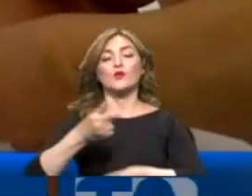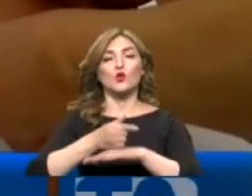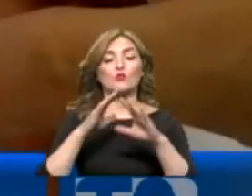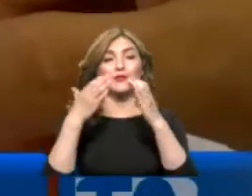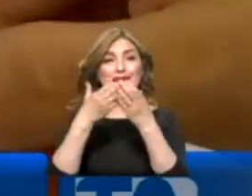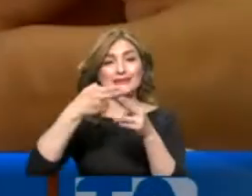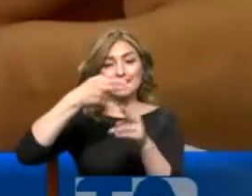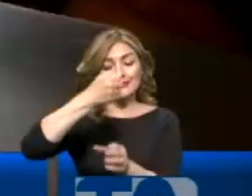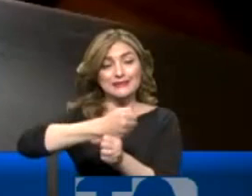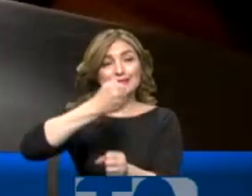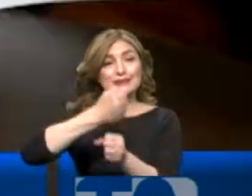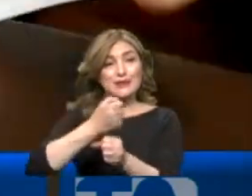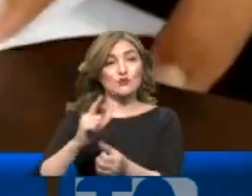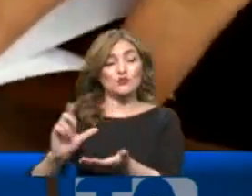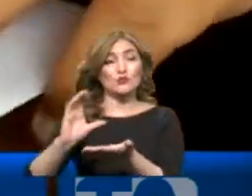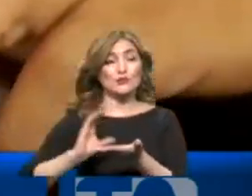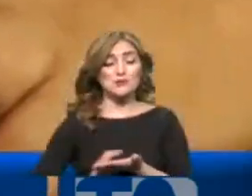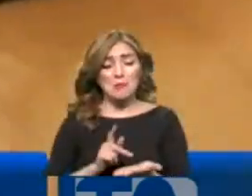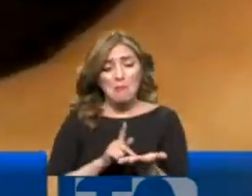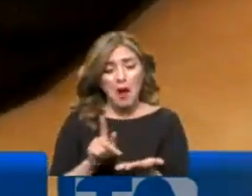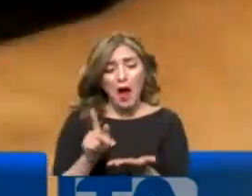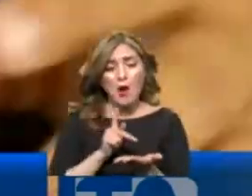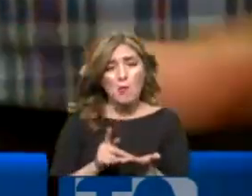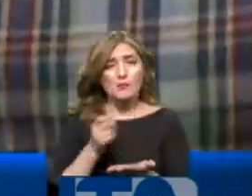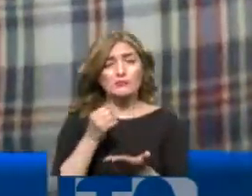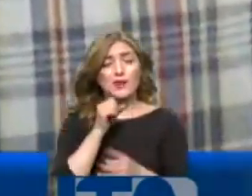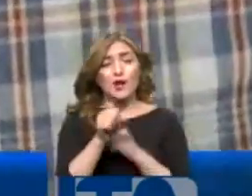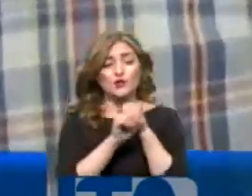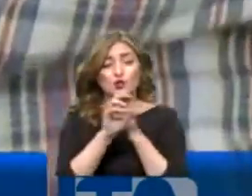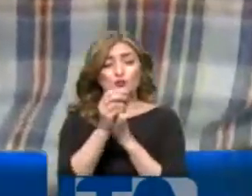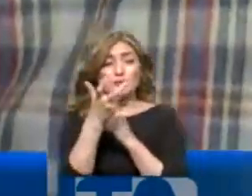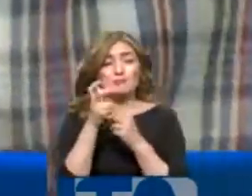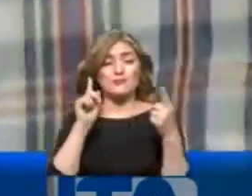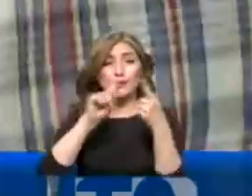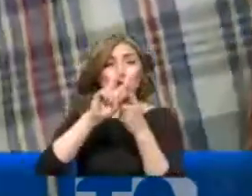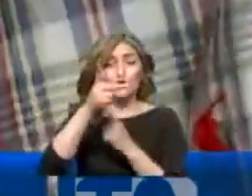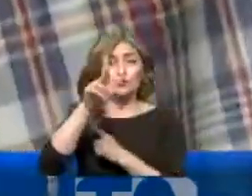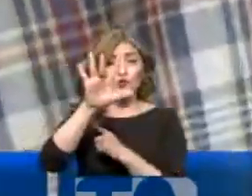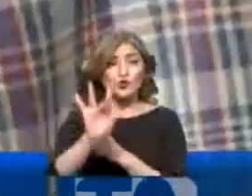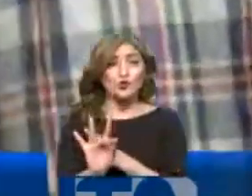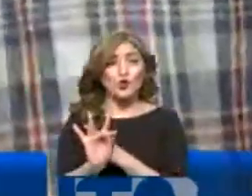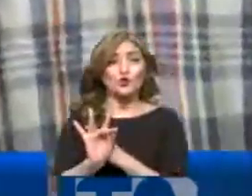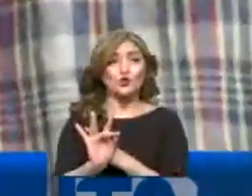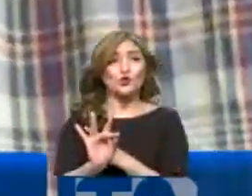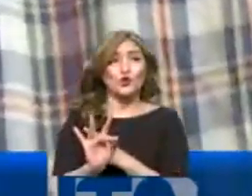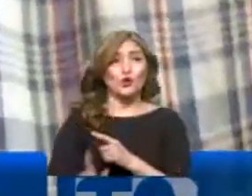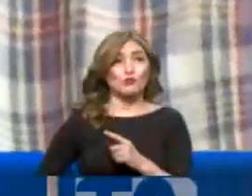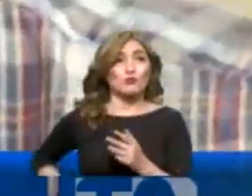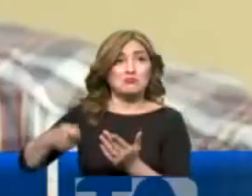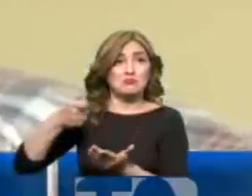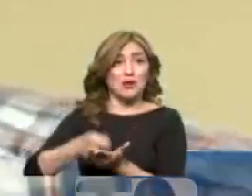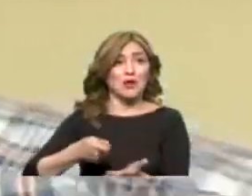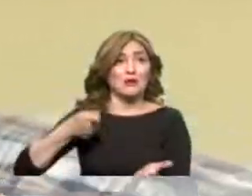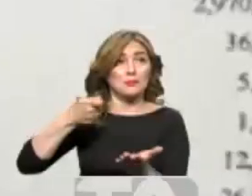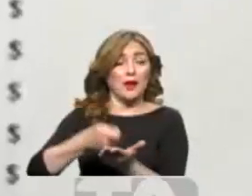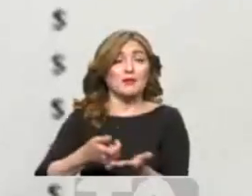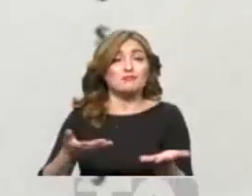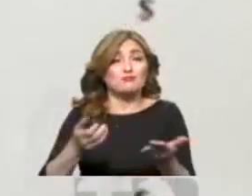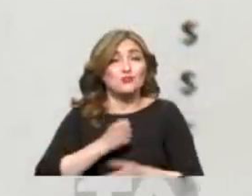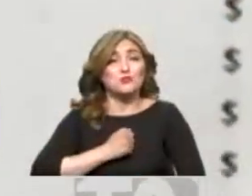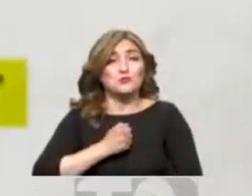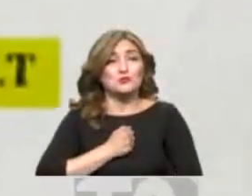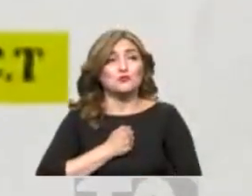las liquidaciones se suma un listado de rubros que entre 2013 y 2018 fueron costeados de sus bolsillos.